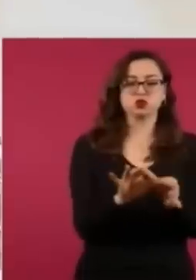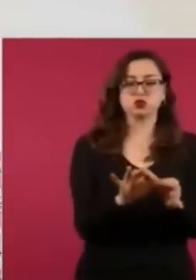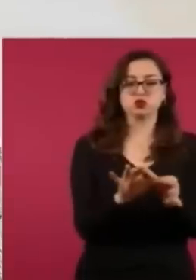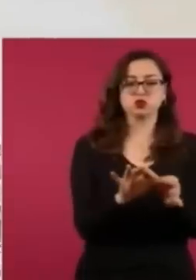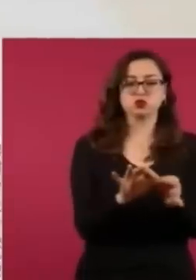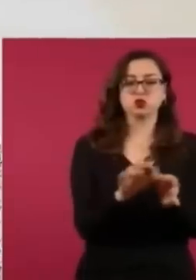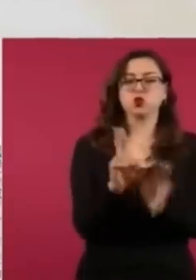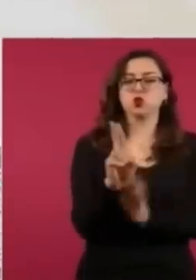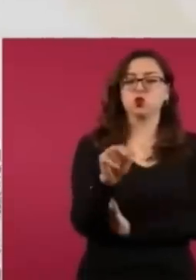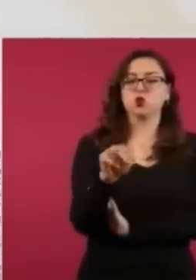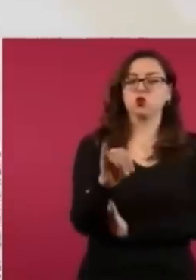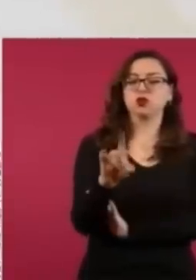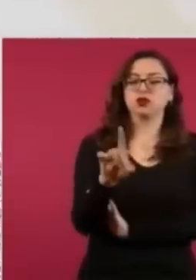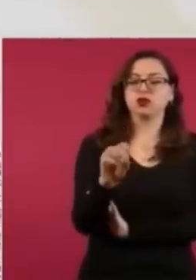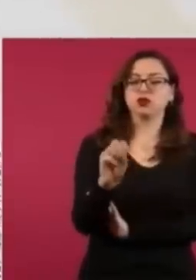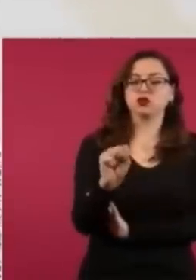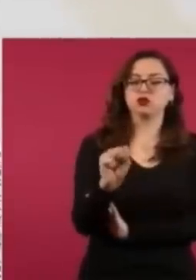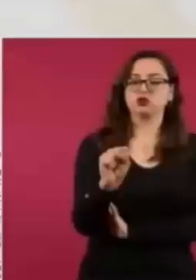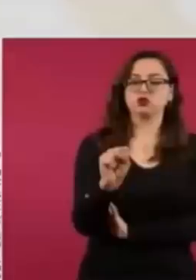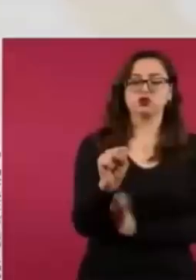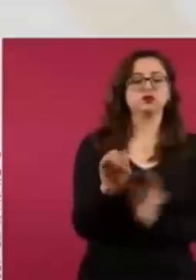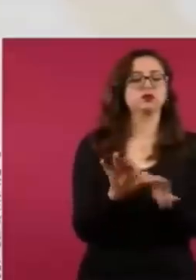o sea